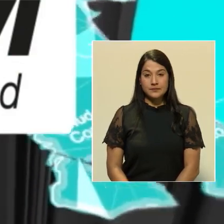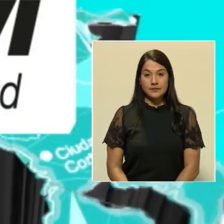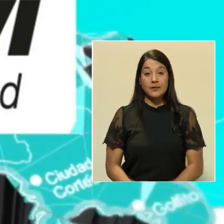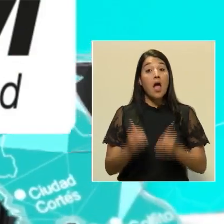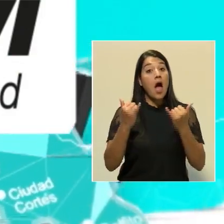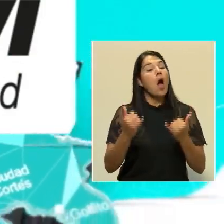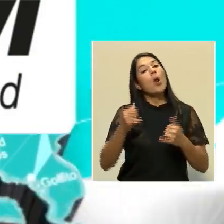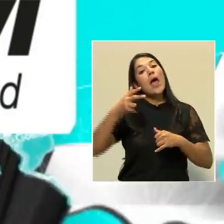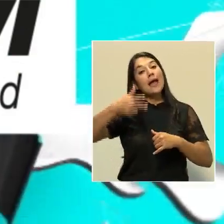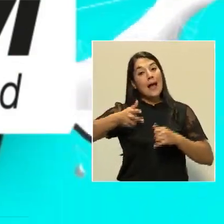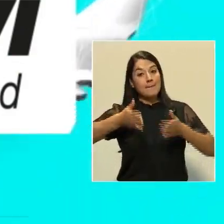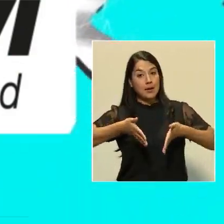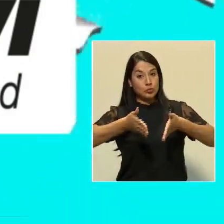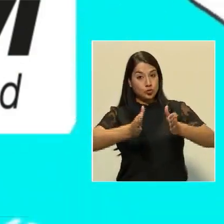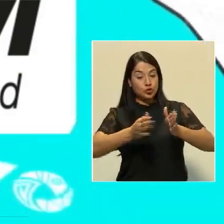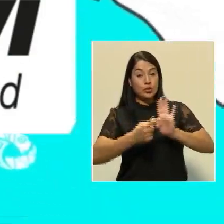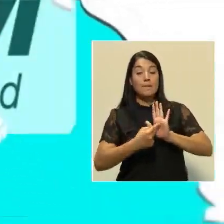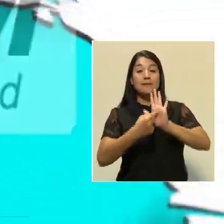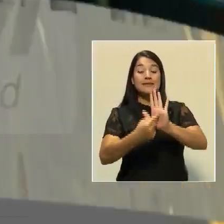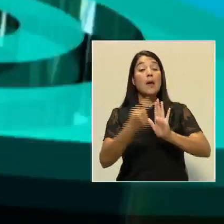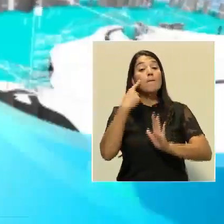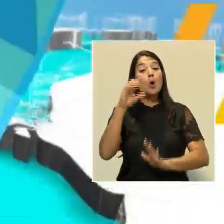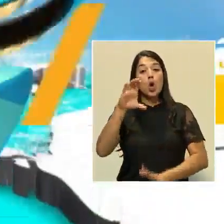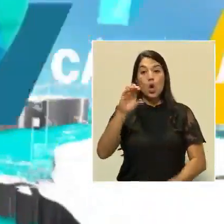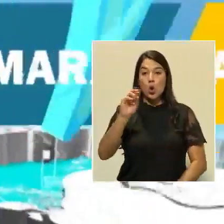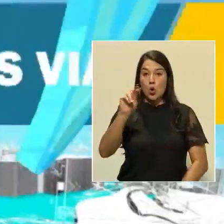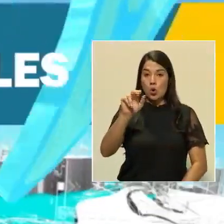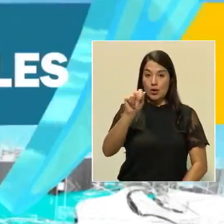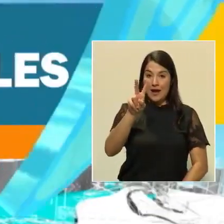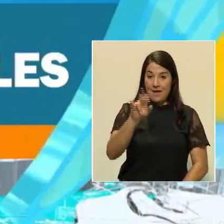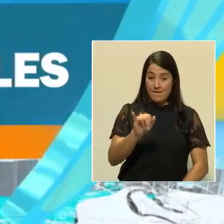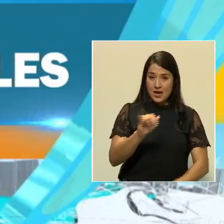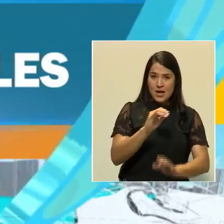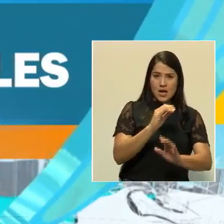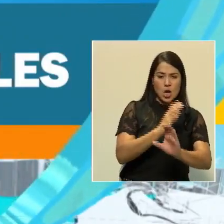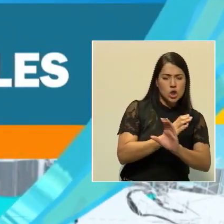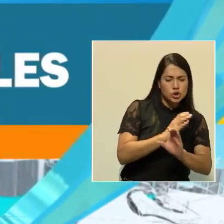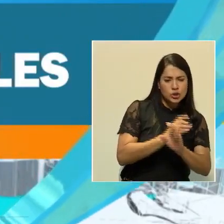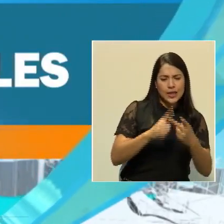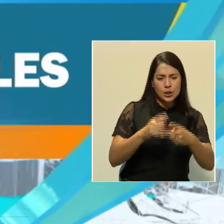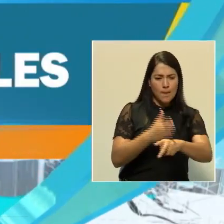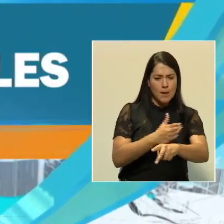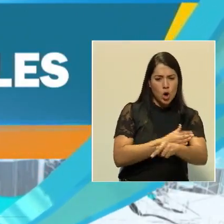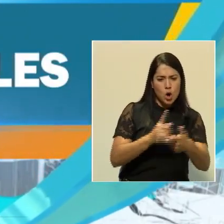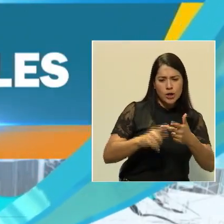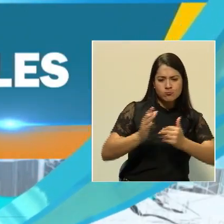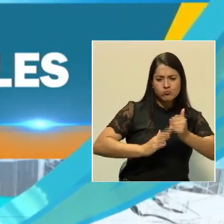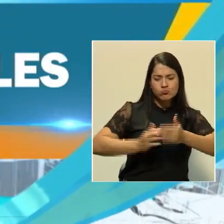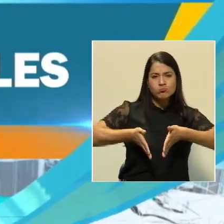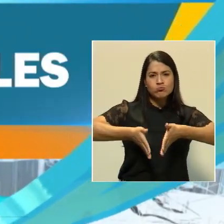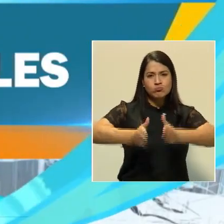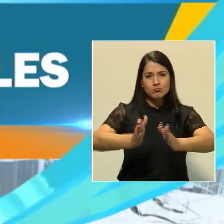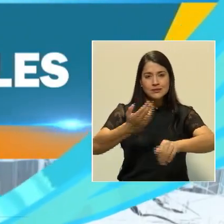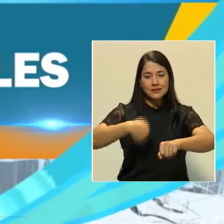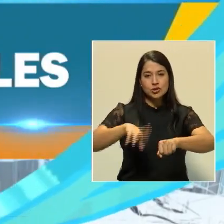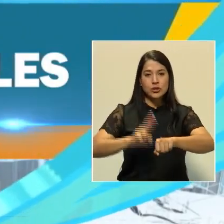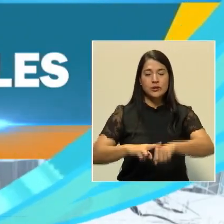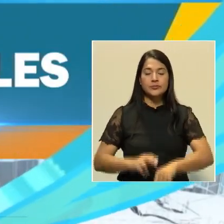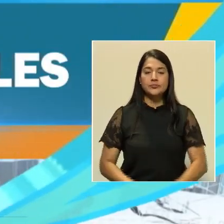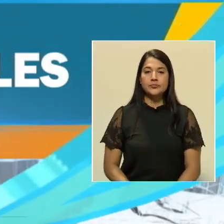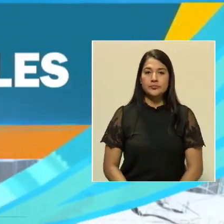La sección de cámaras viales es presentada por CONAVI, conservando, mejorando y construyendo la red vial